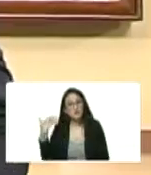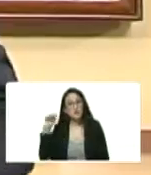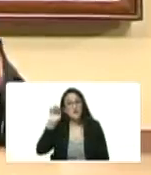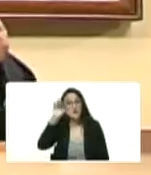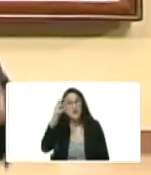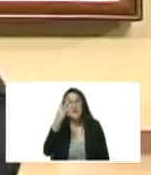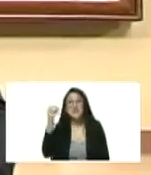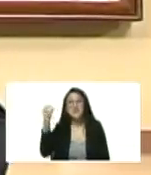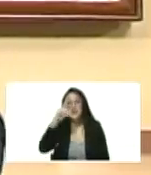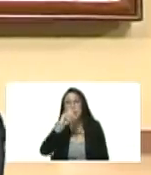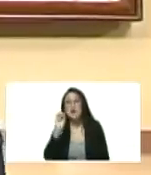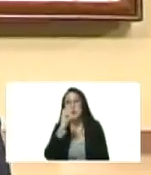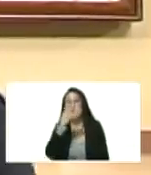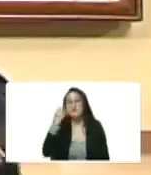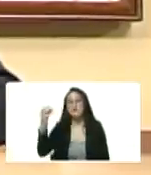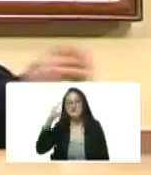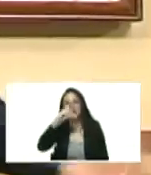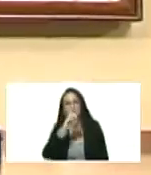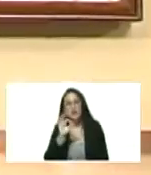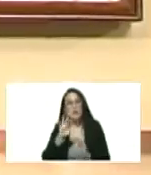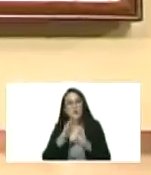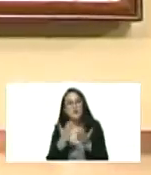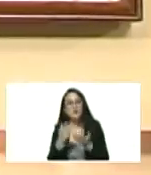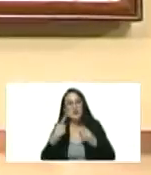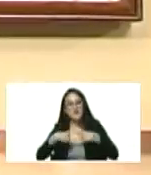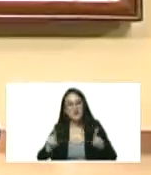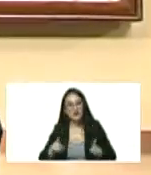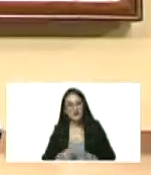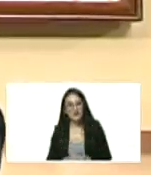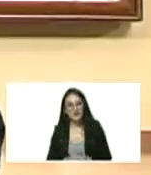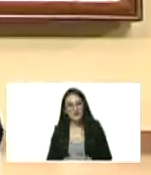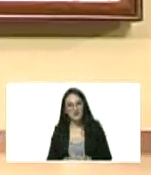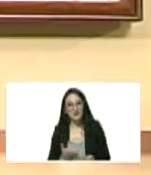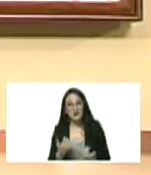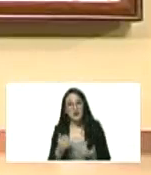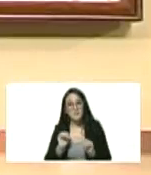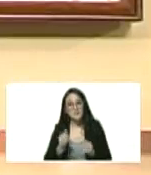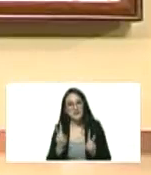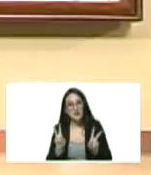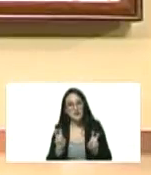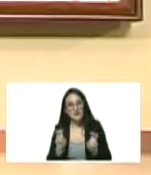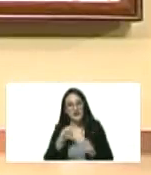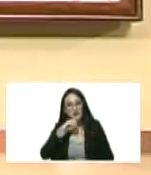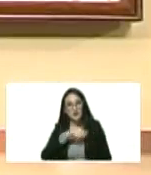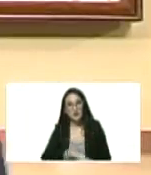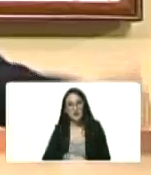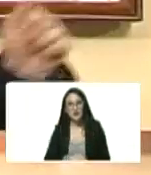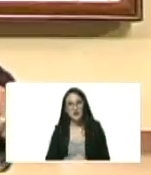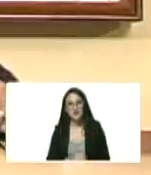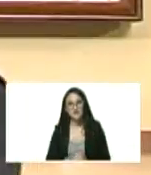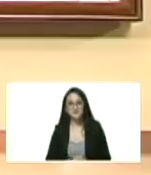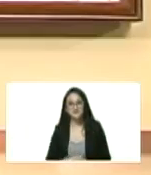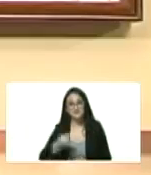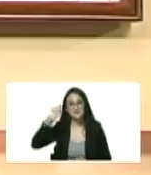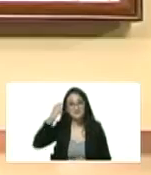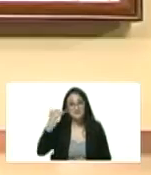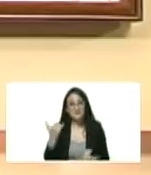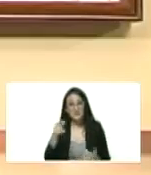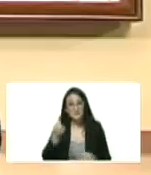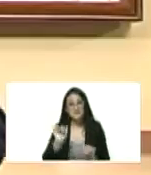años, 400 años, en un mundo distinto, se rehaga la historia y se recuerde este